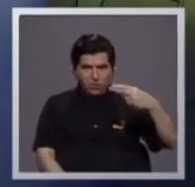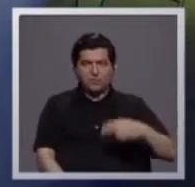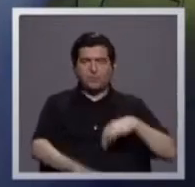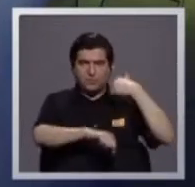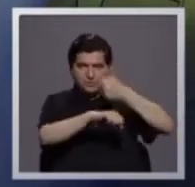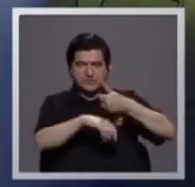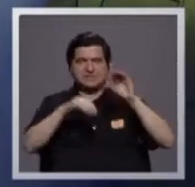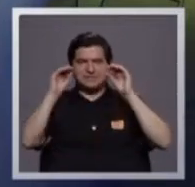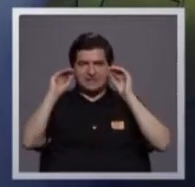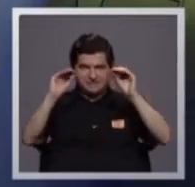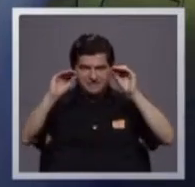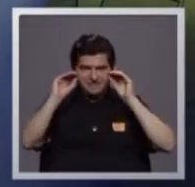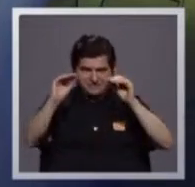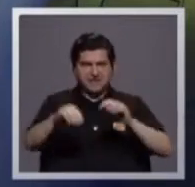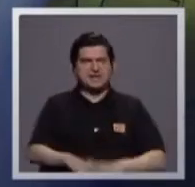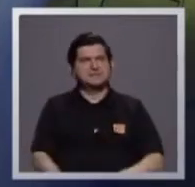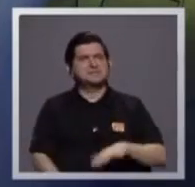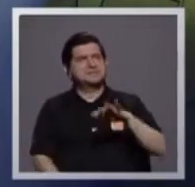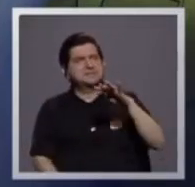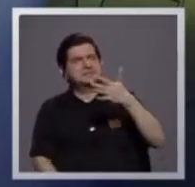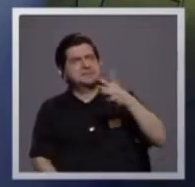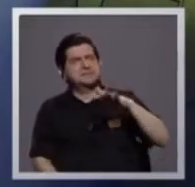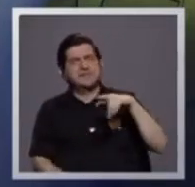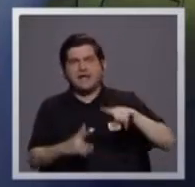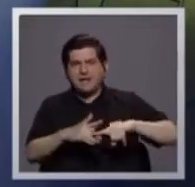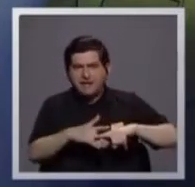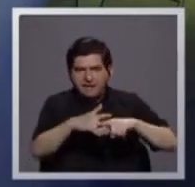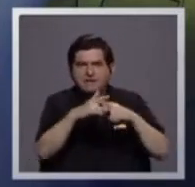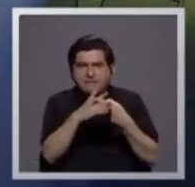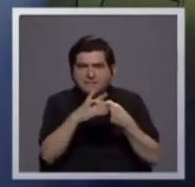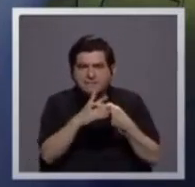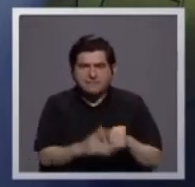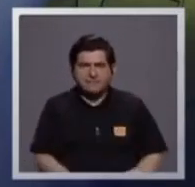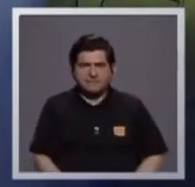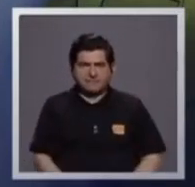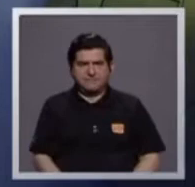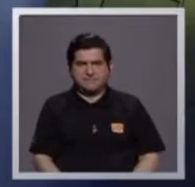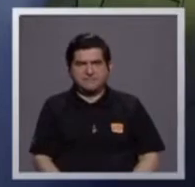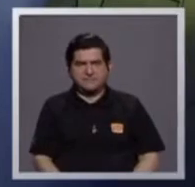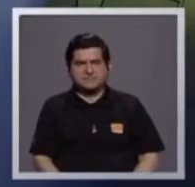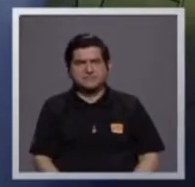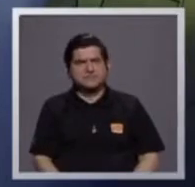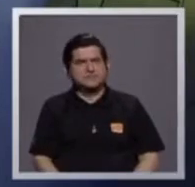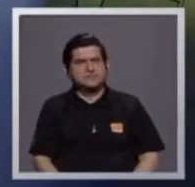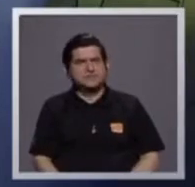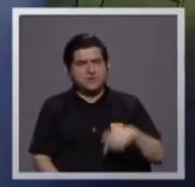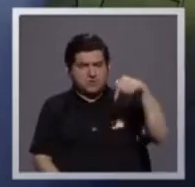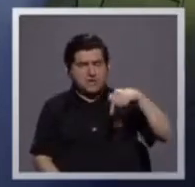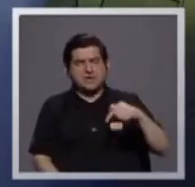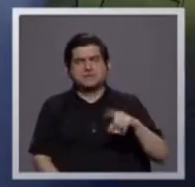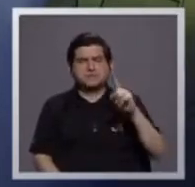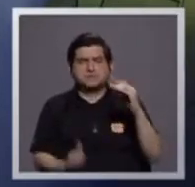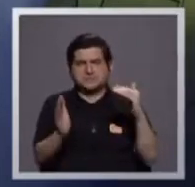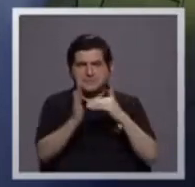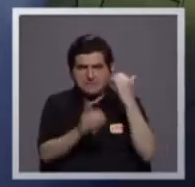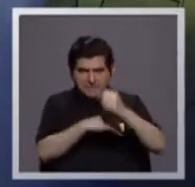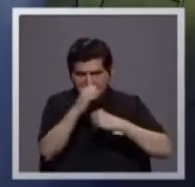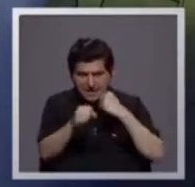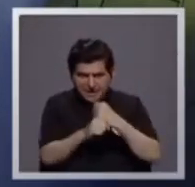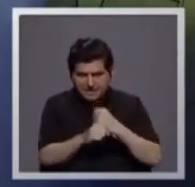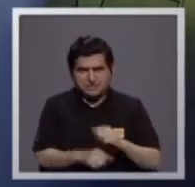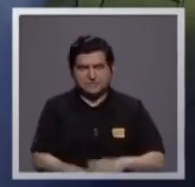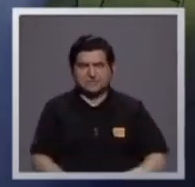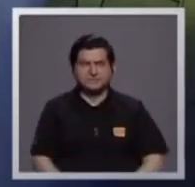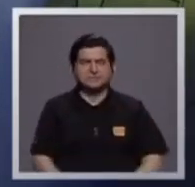cátedra más o menos a inicios de este milenio,